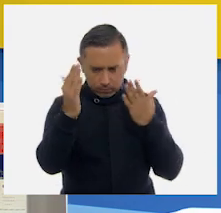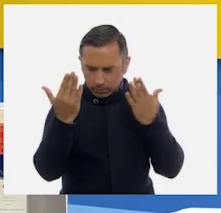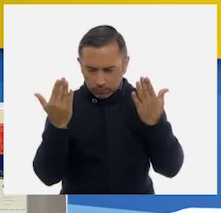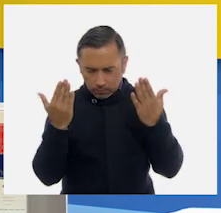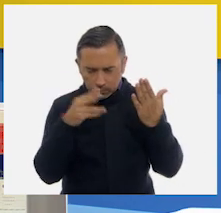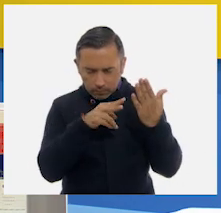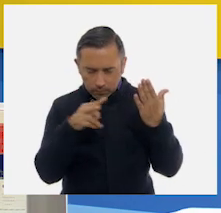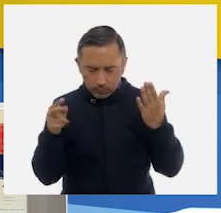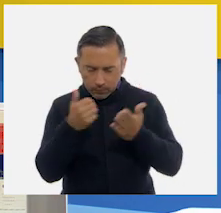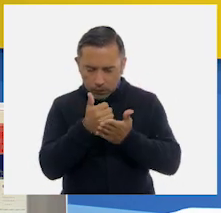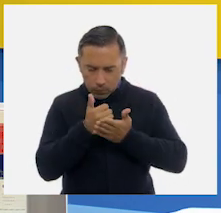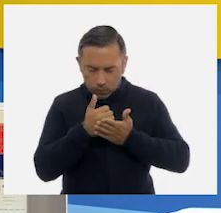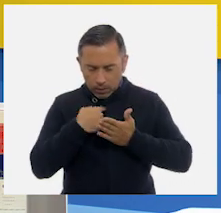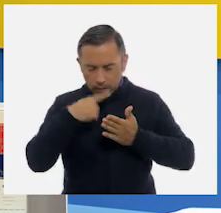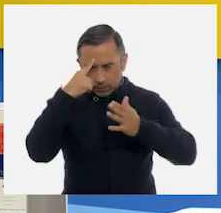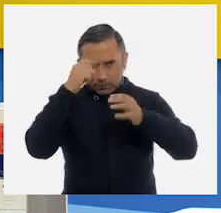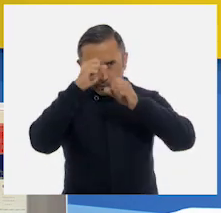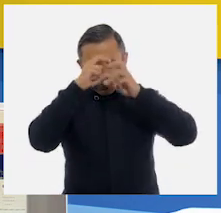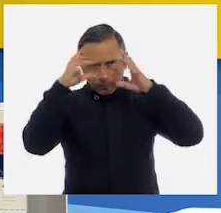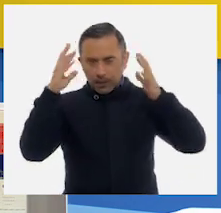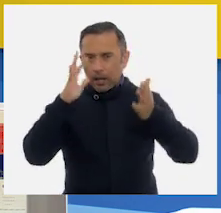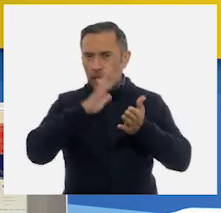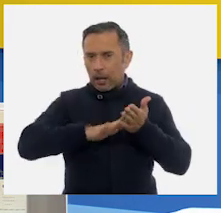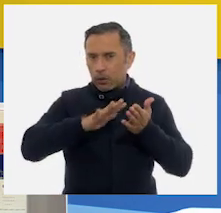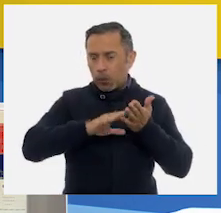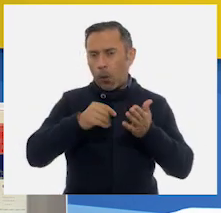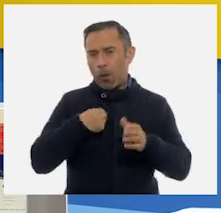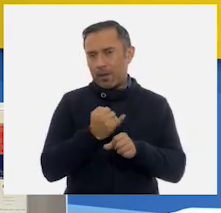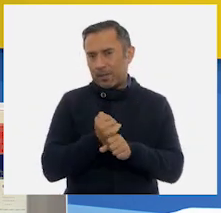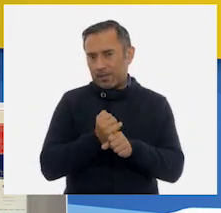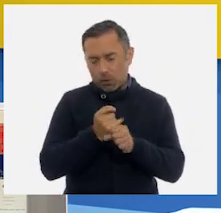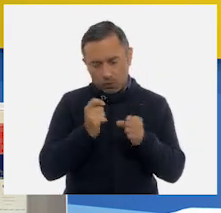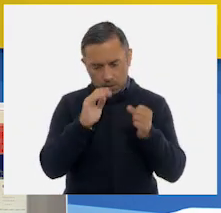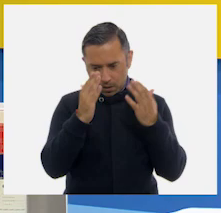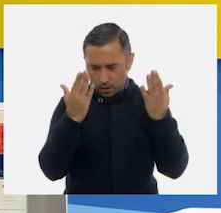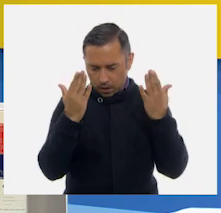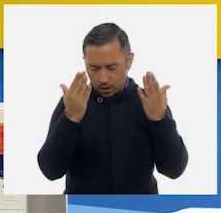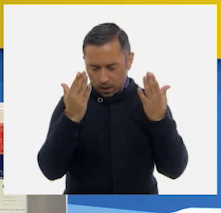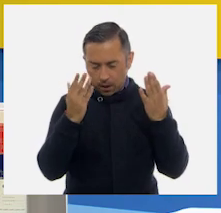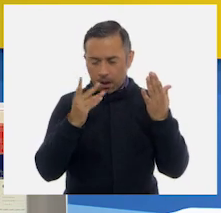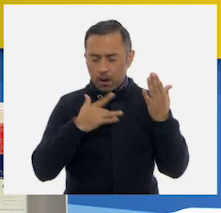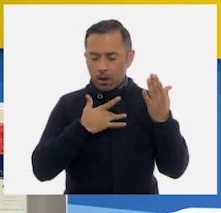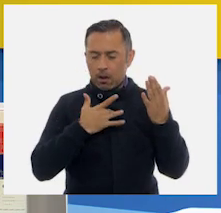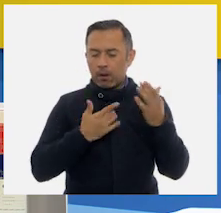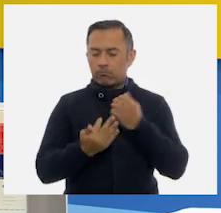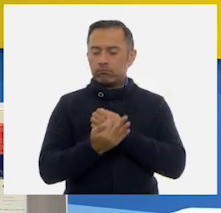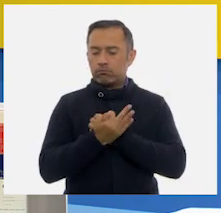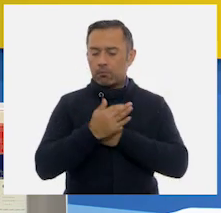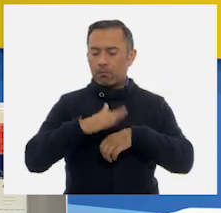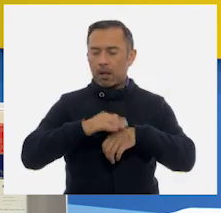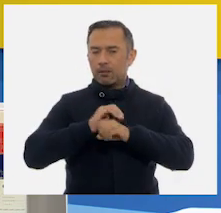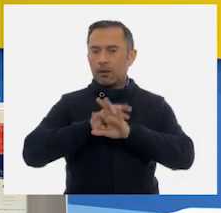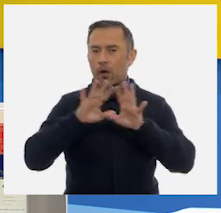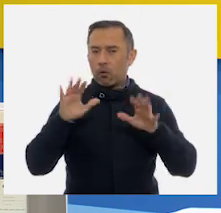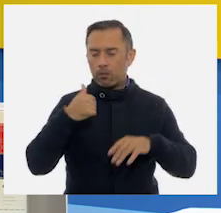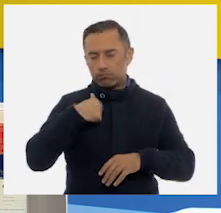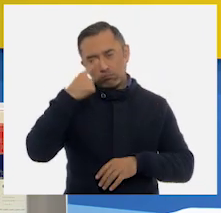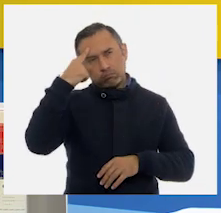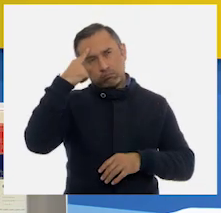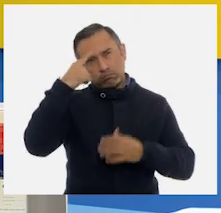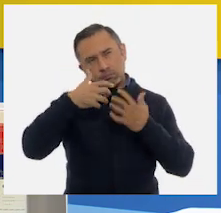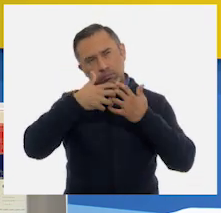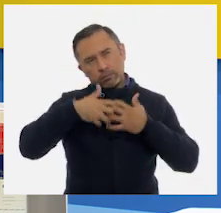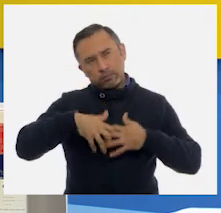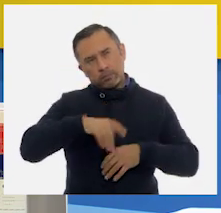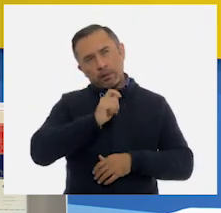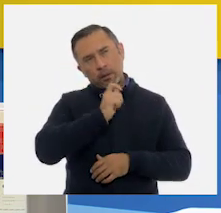lectores e investigadores. Y en consecuencia tendremos mayores elementos para reflexionar y sacar nuestras propias